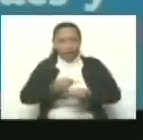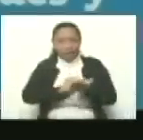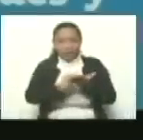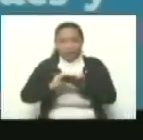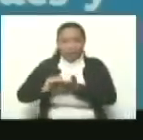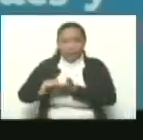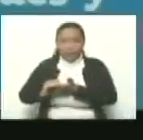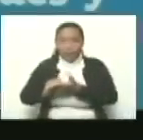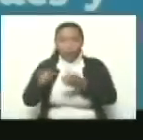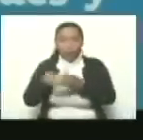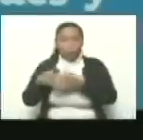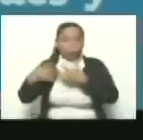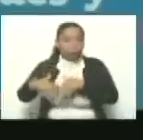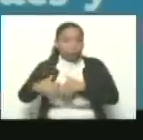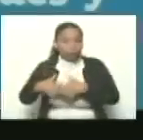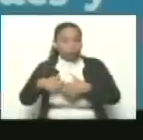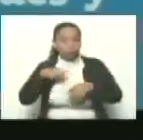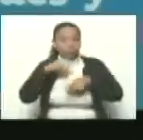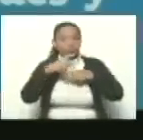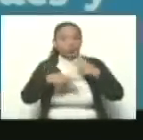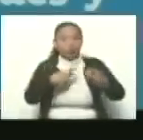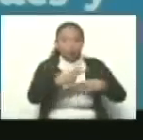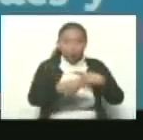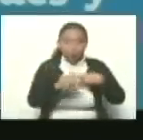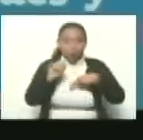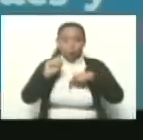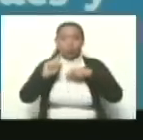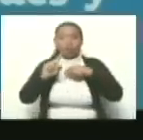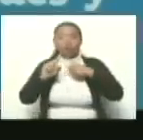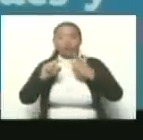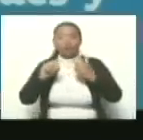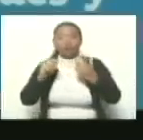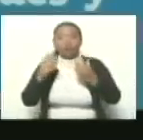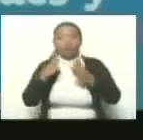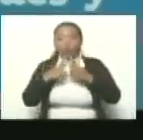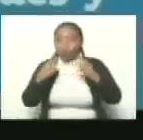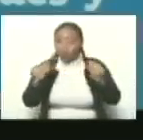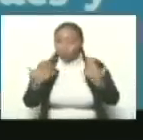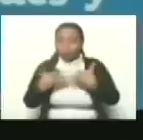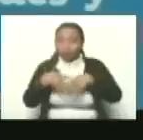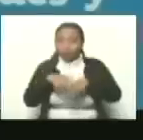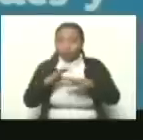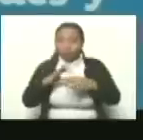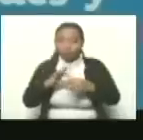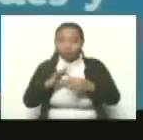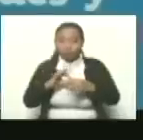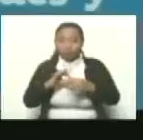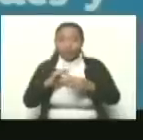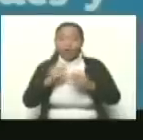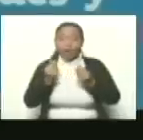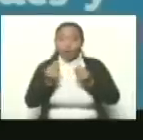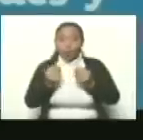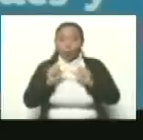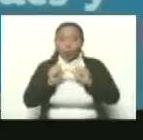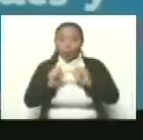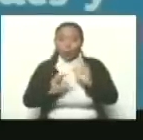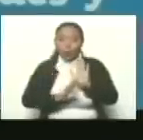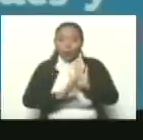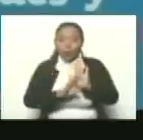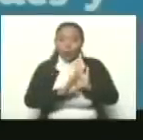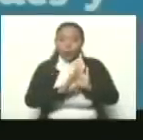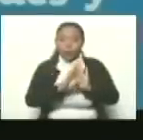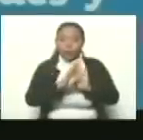privado, productor, importador, exportador, a unirnos para que la economía siga su curso